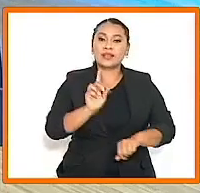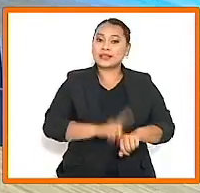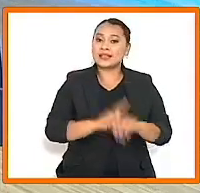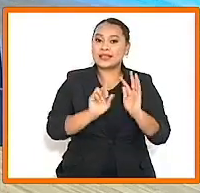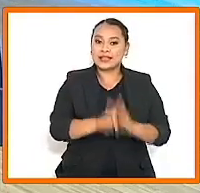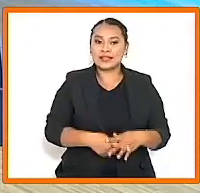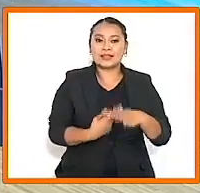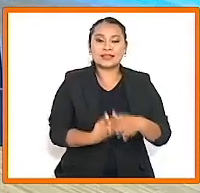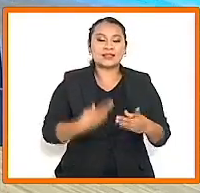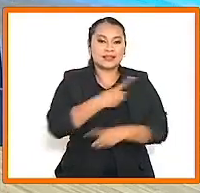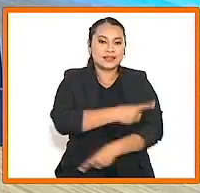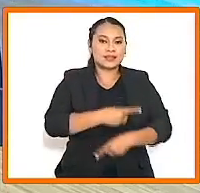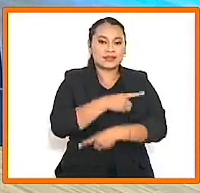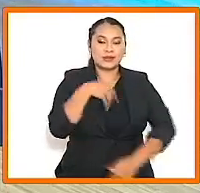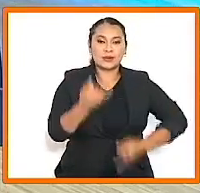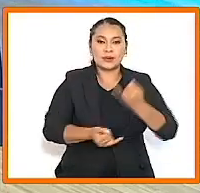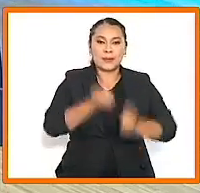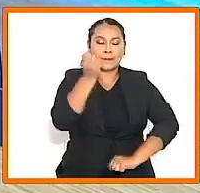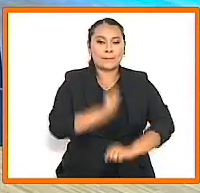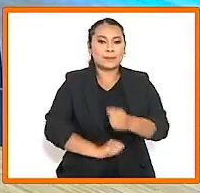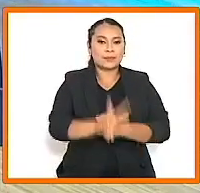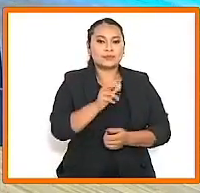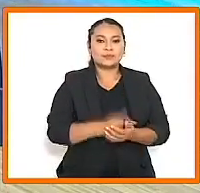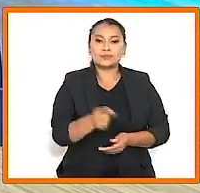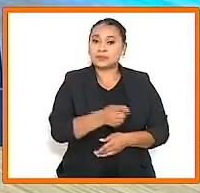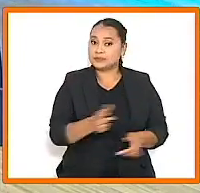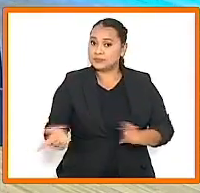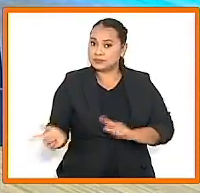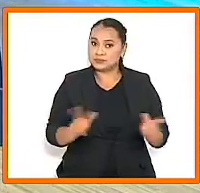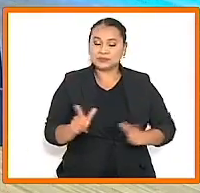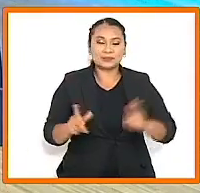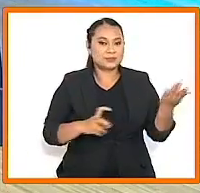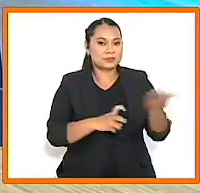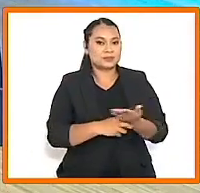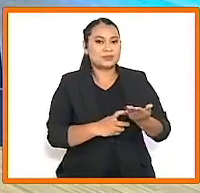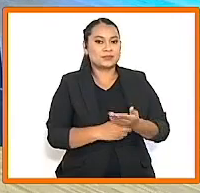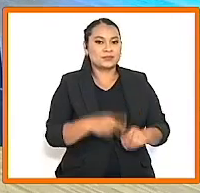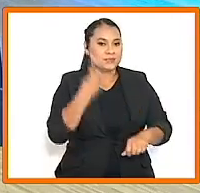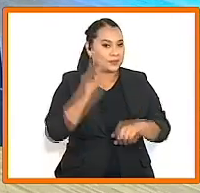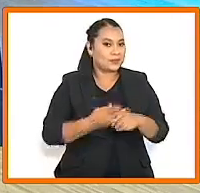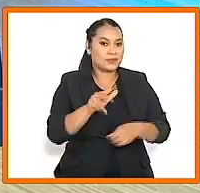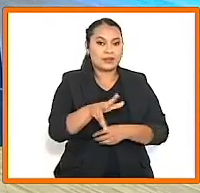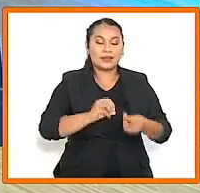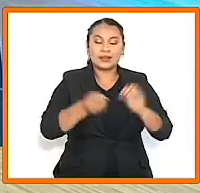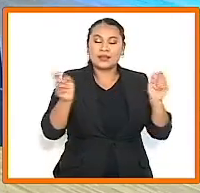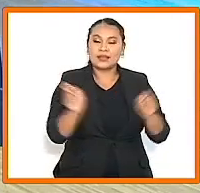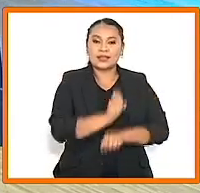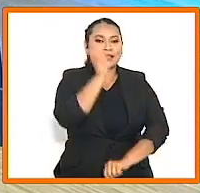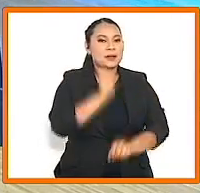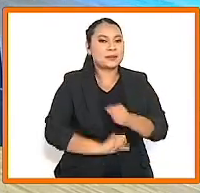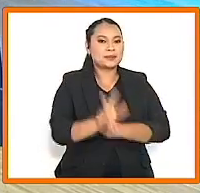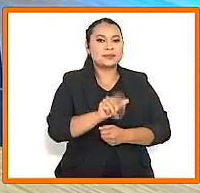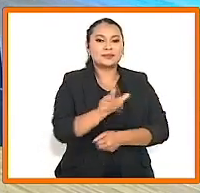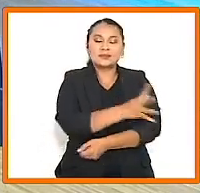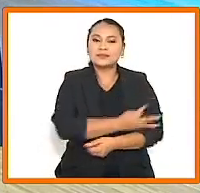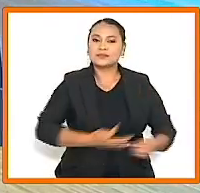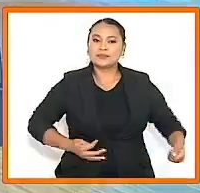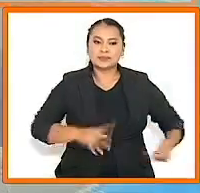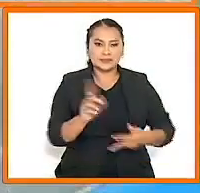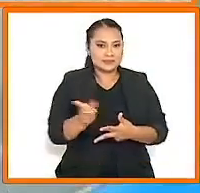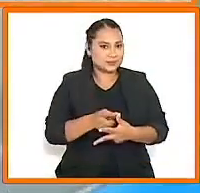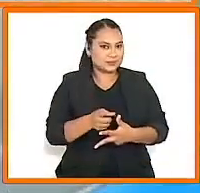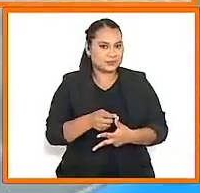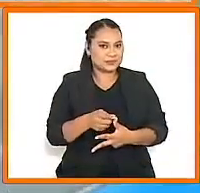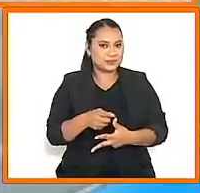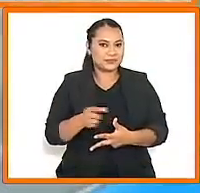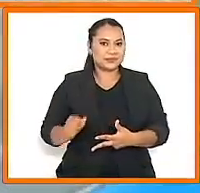la diversión con Pega 3. Espero que tengas tu boleto en mano porque se vienen tus tres números ganadores en esta tarde. Tienes tu primer número ganador y este